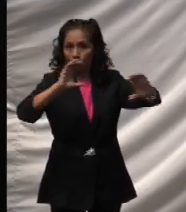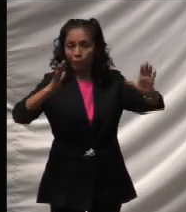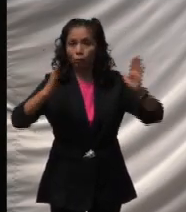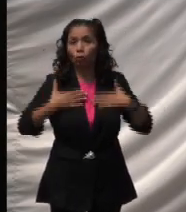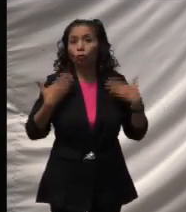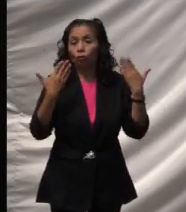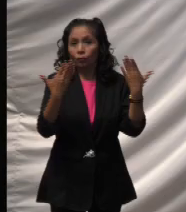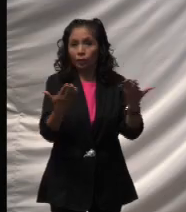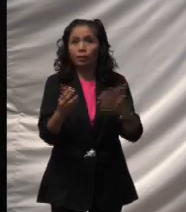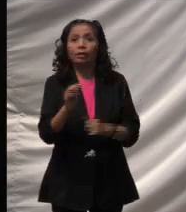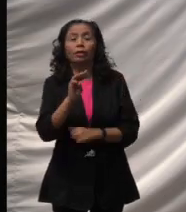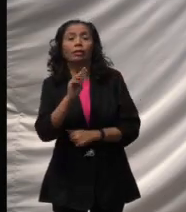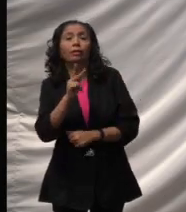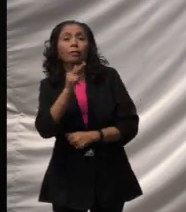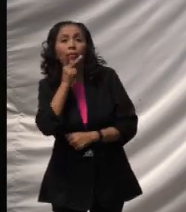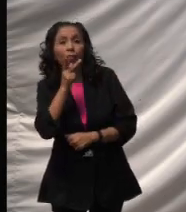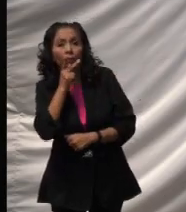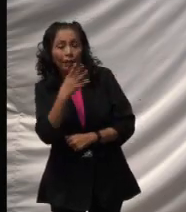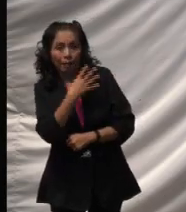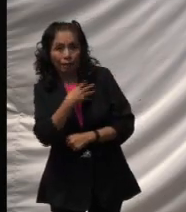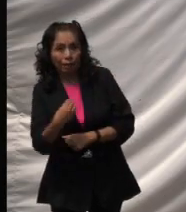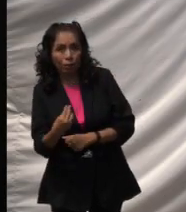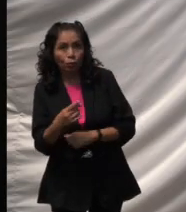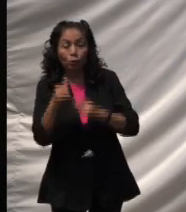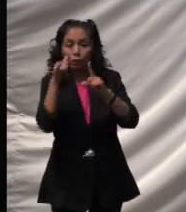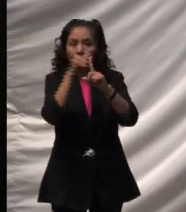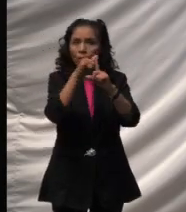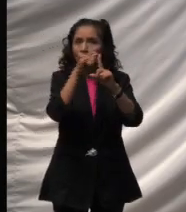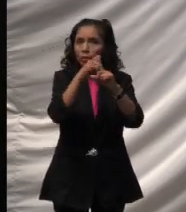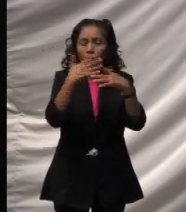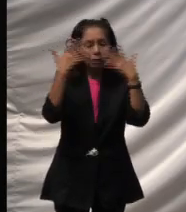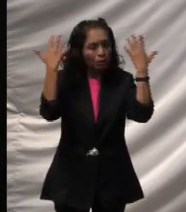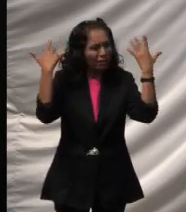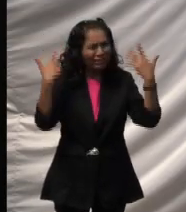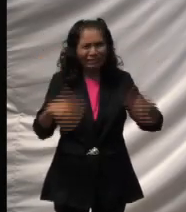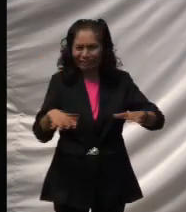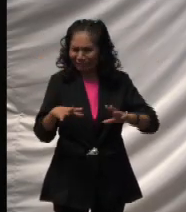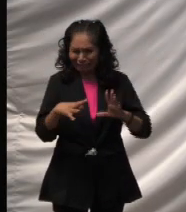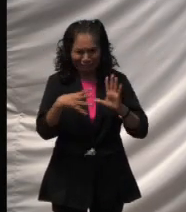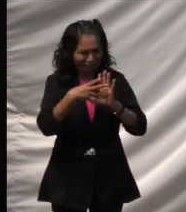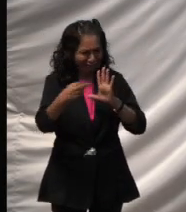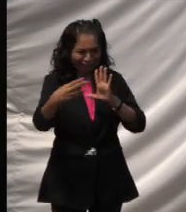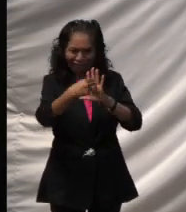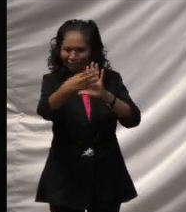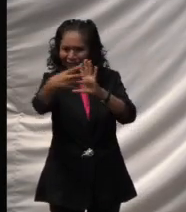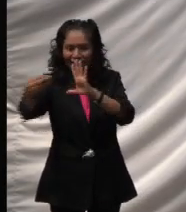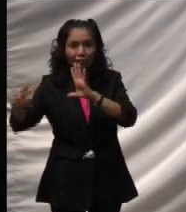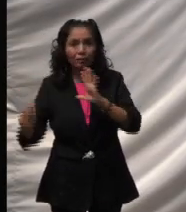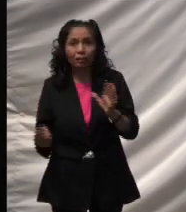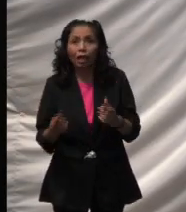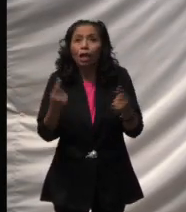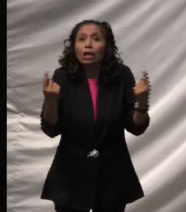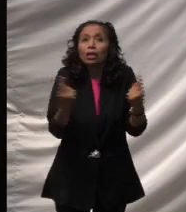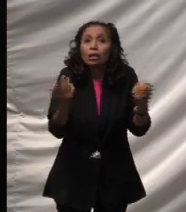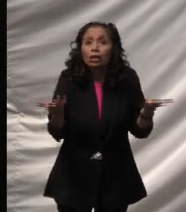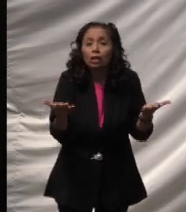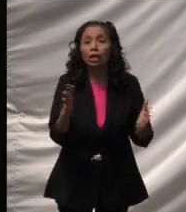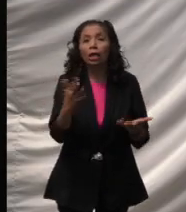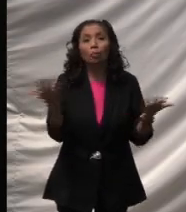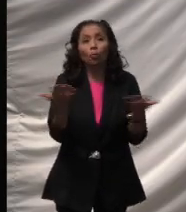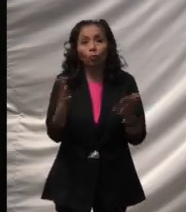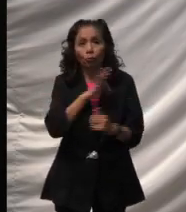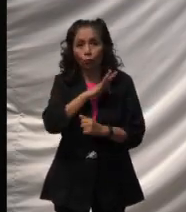padres e hijos. El acoso escolar ya es más común de lo que se imaginan. ¿Cuáles son las acciones estratégicas que